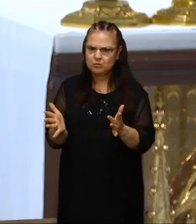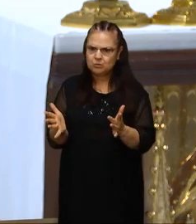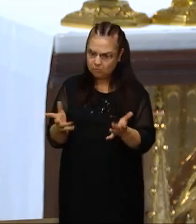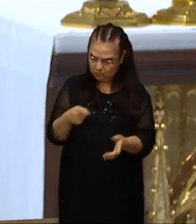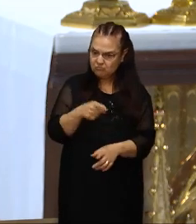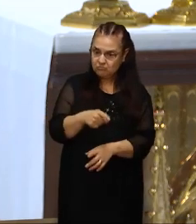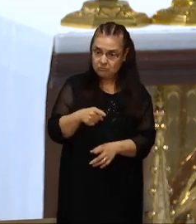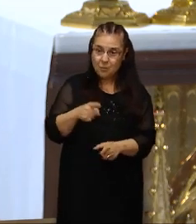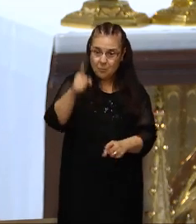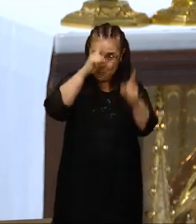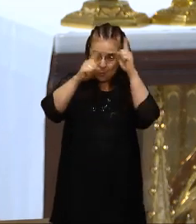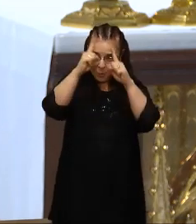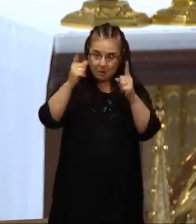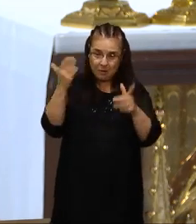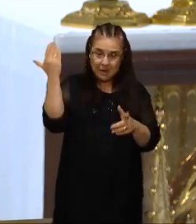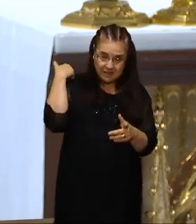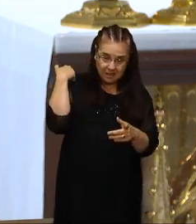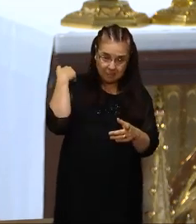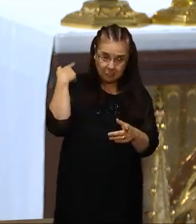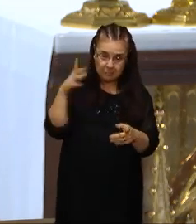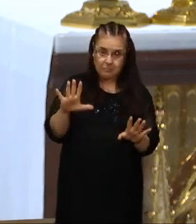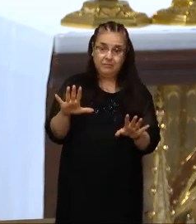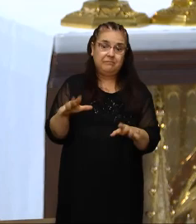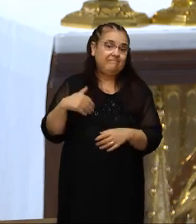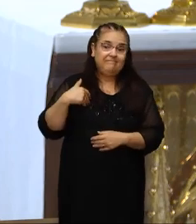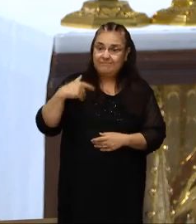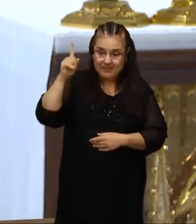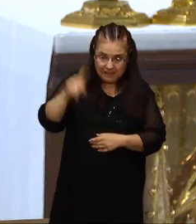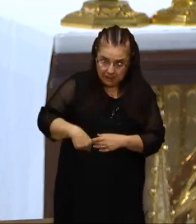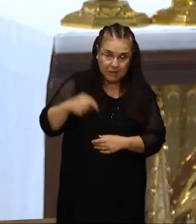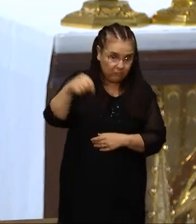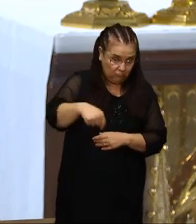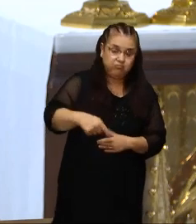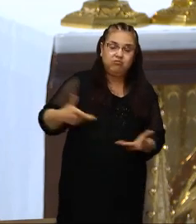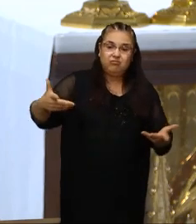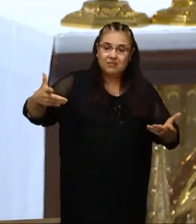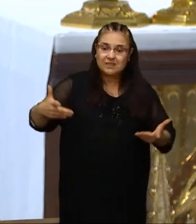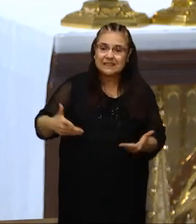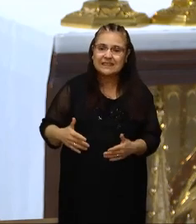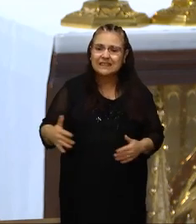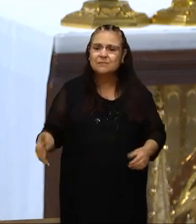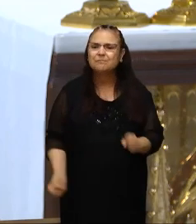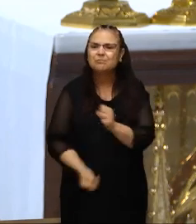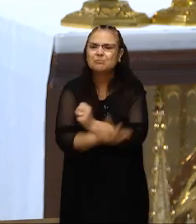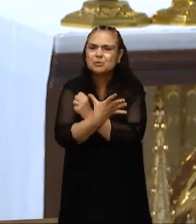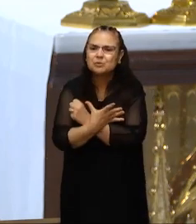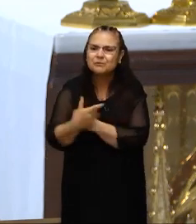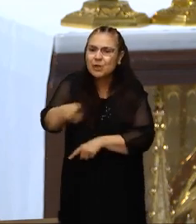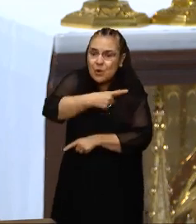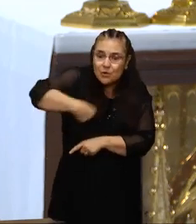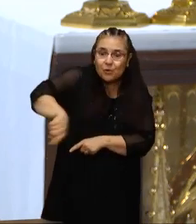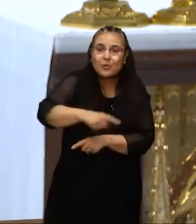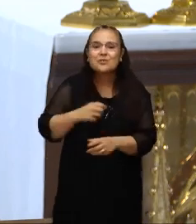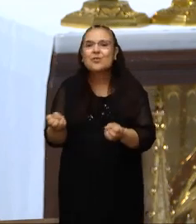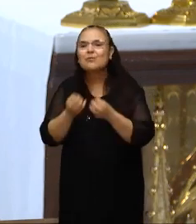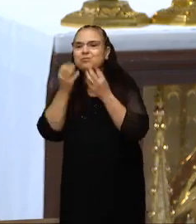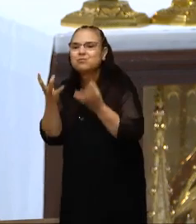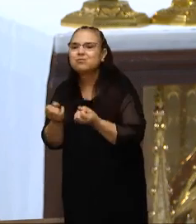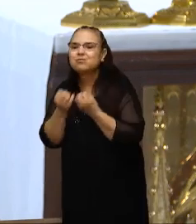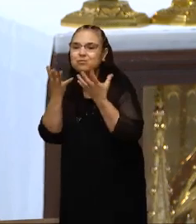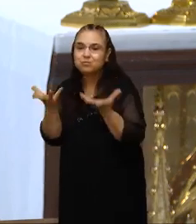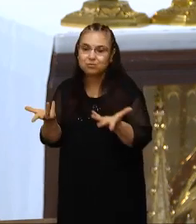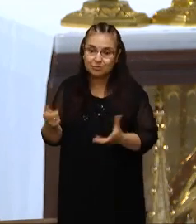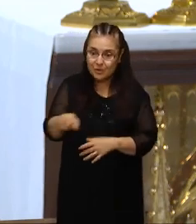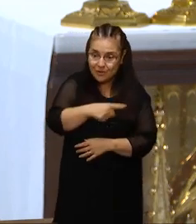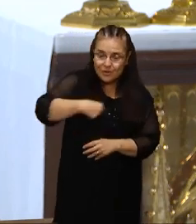Este es un problema de ayer, pero es un problema de siempre. Surge cada vez que nuestra predicación o nuestro criterio, nuestro